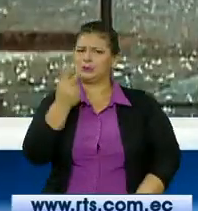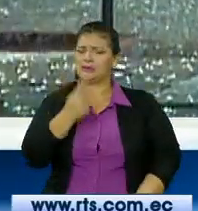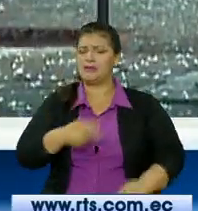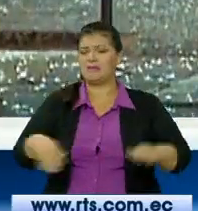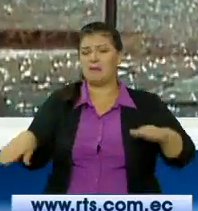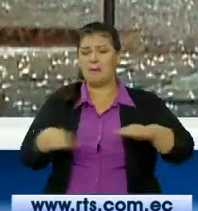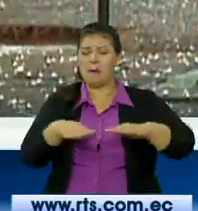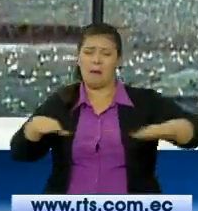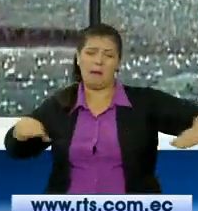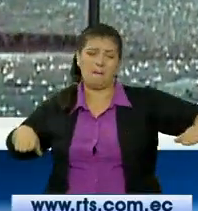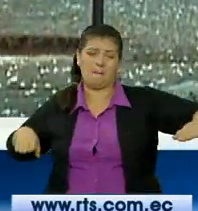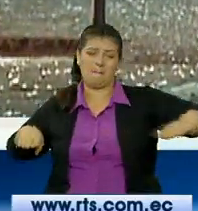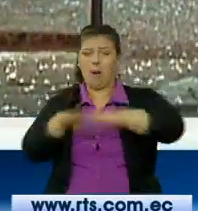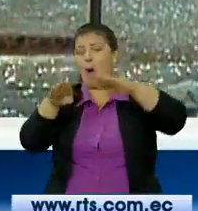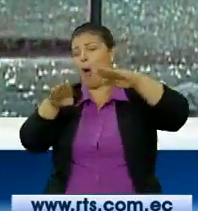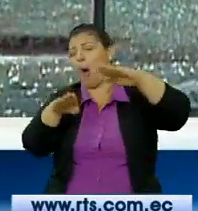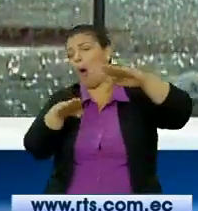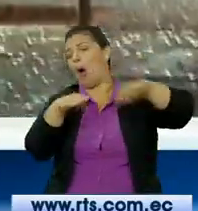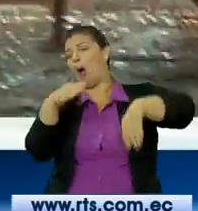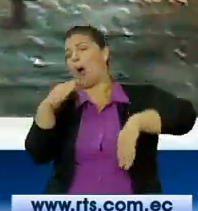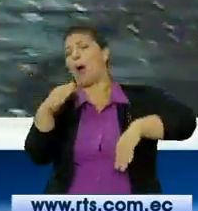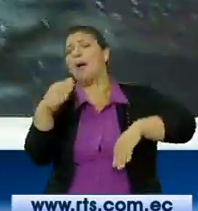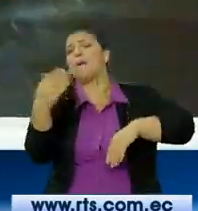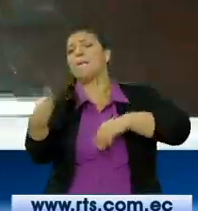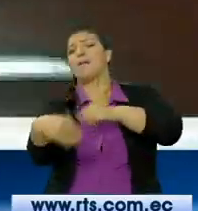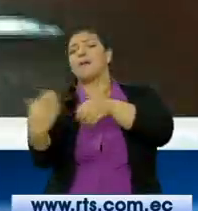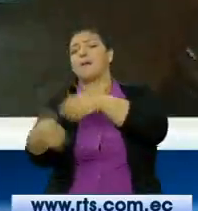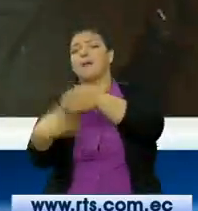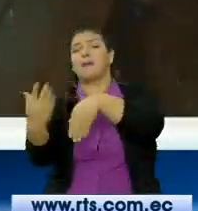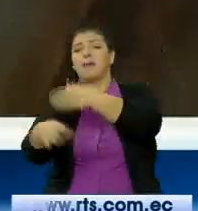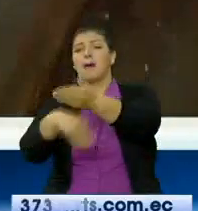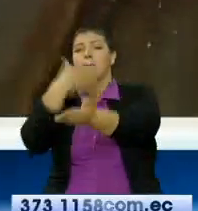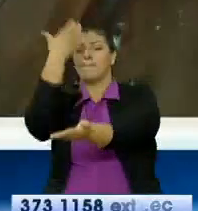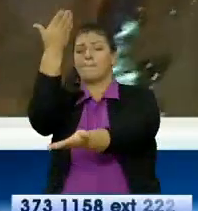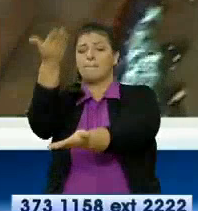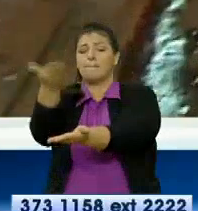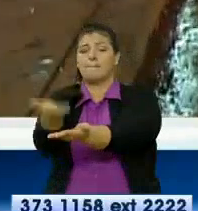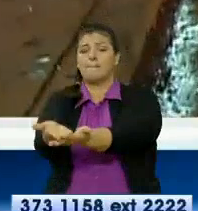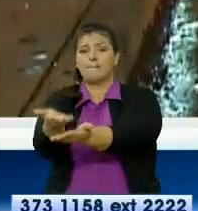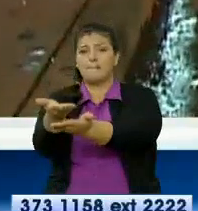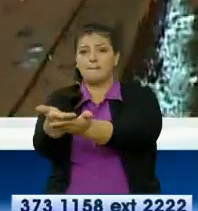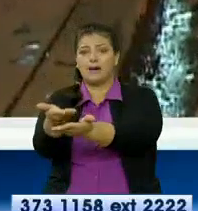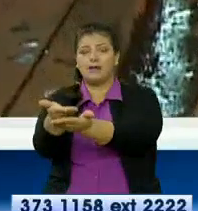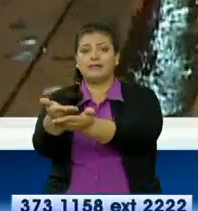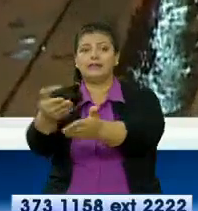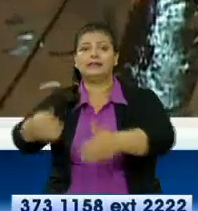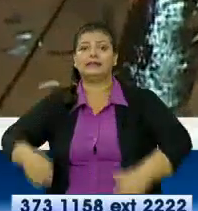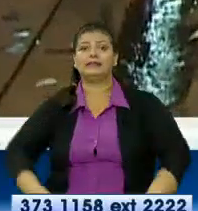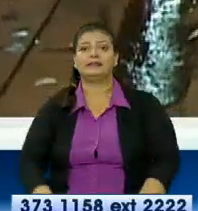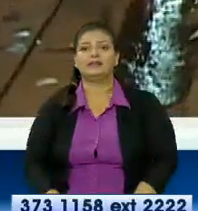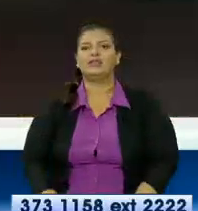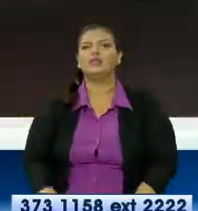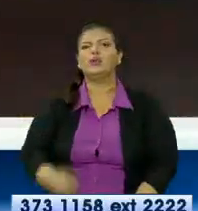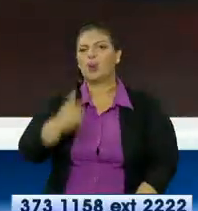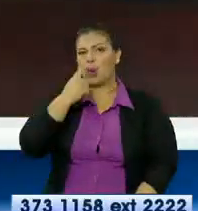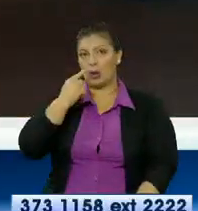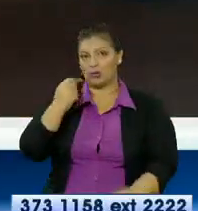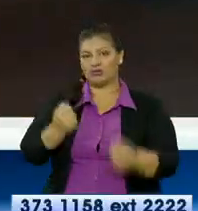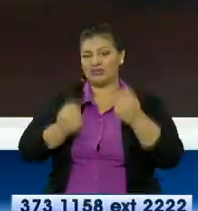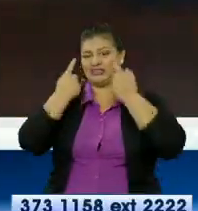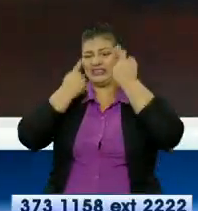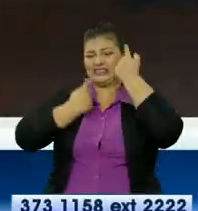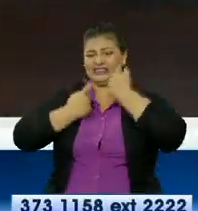campana y se estrelló contra un poste de tendido eléctrico. El conductor quedó herido y